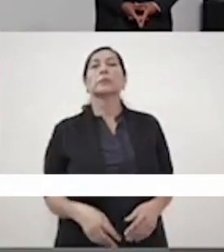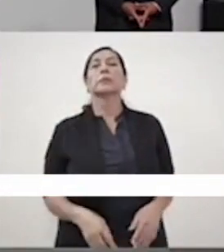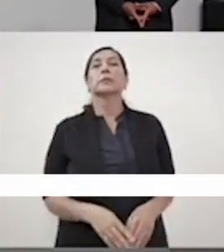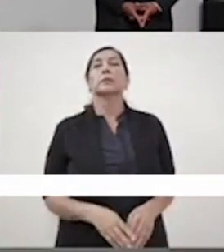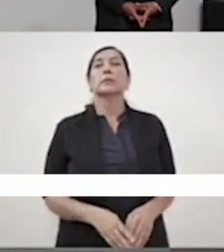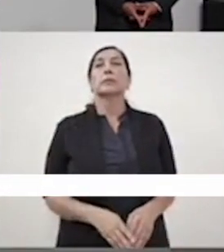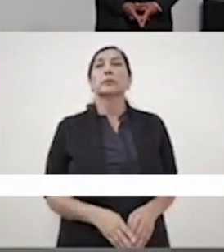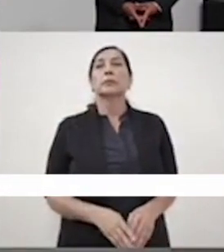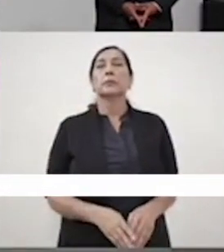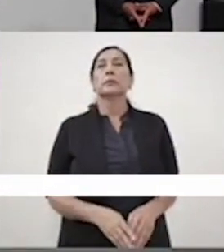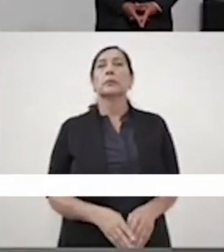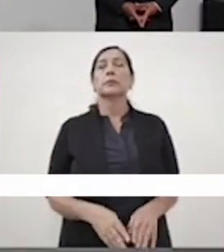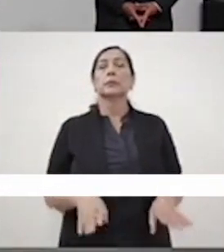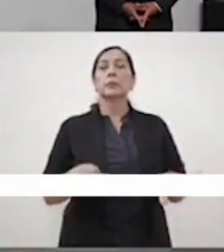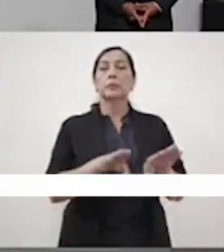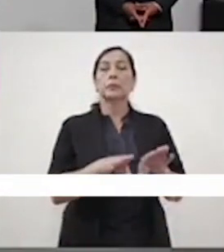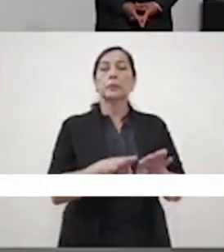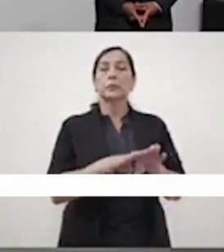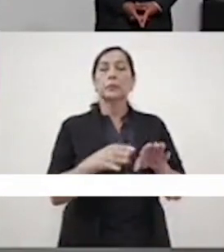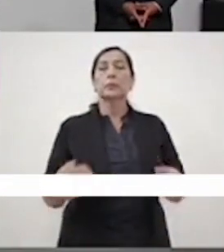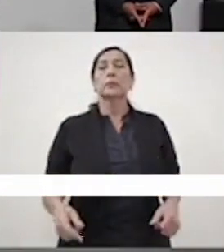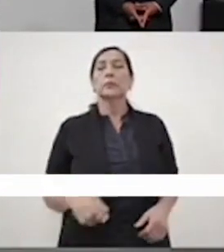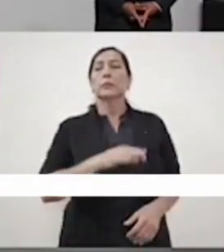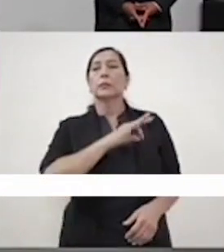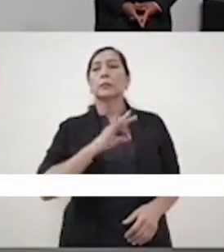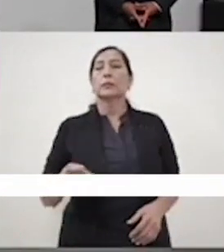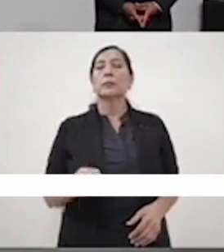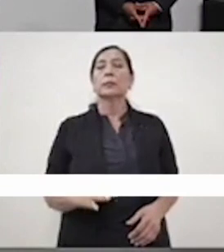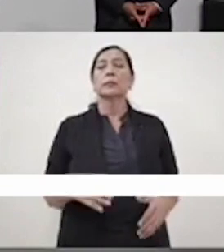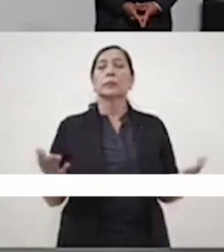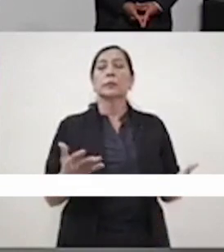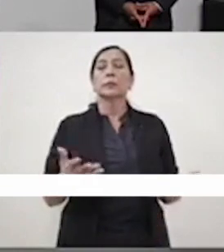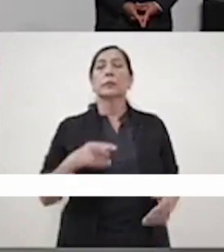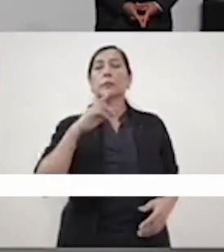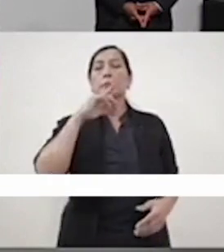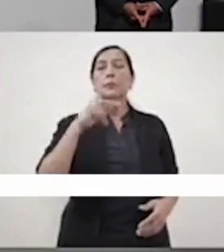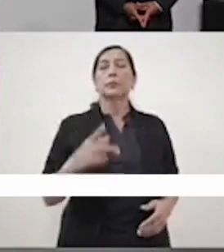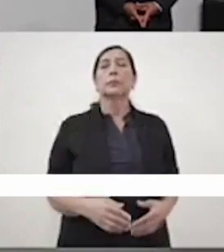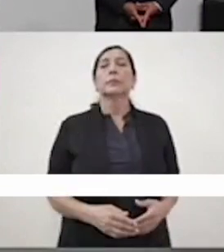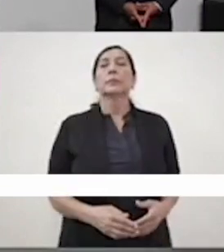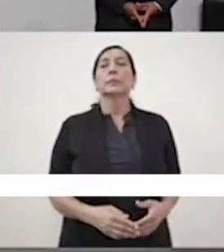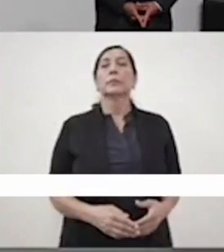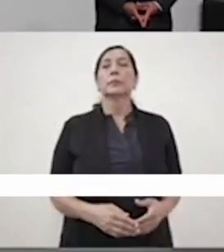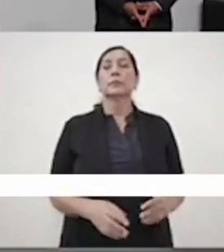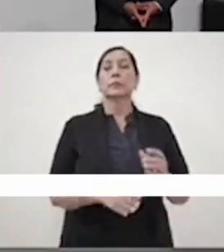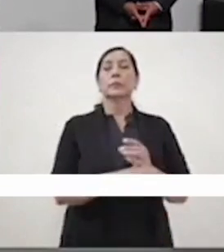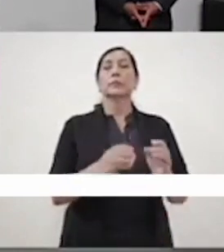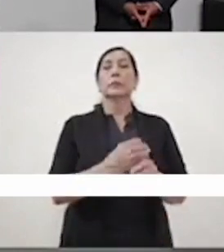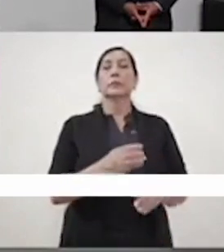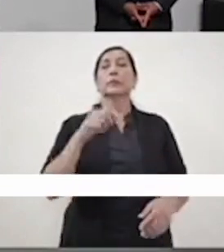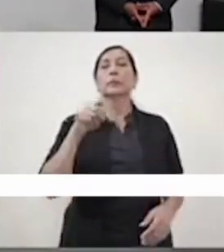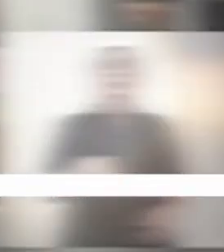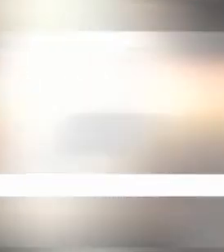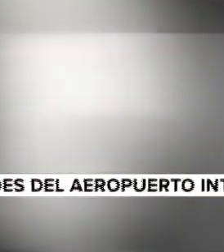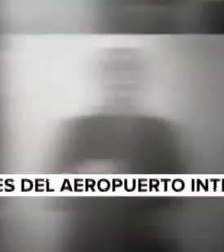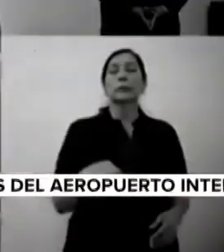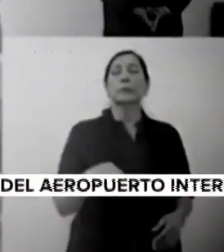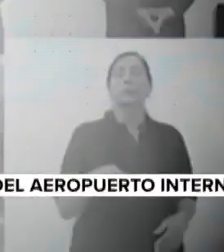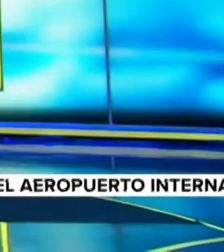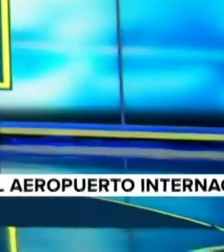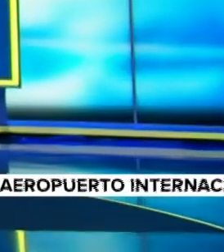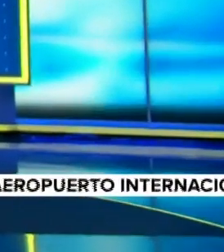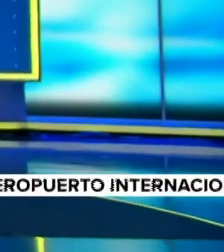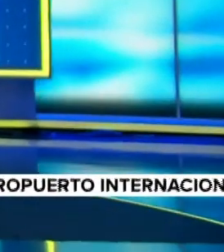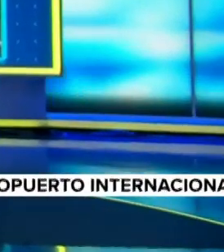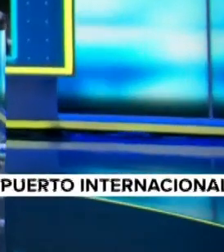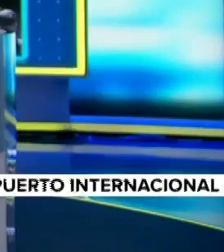a todos los grupos de la delincuencia organizada que tienen presencia en el estado de Michoacán.